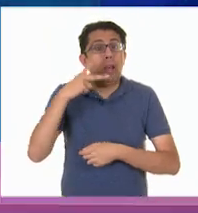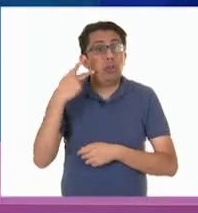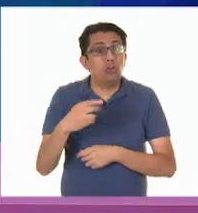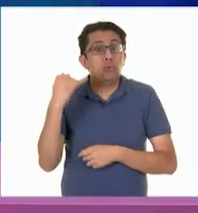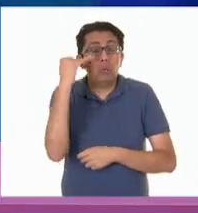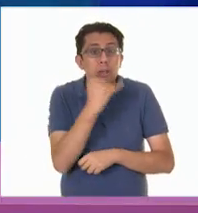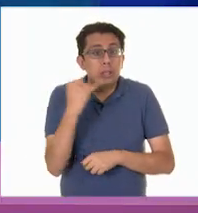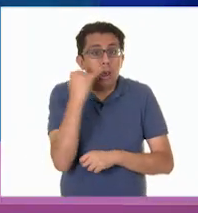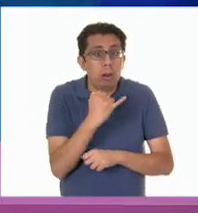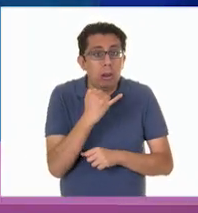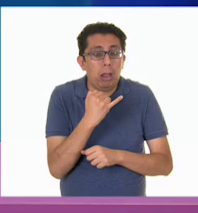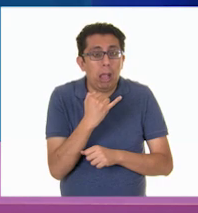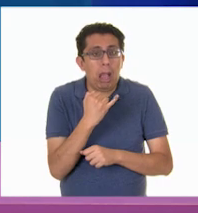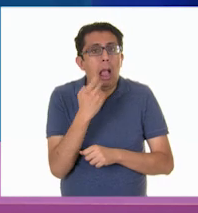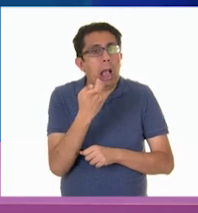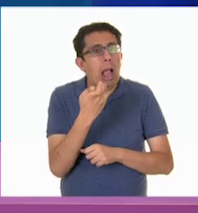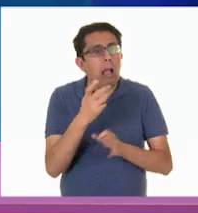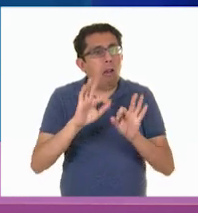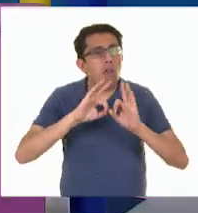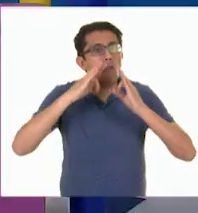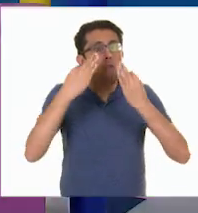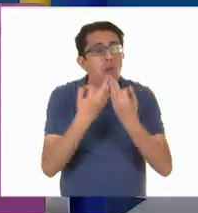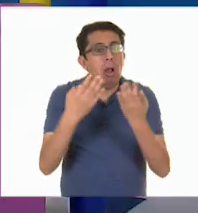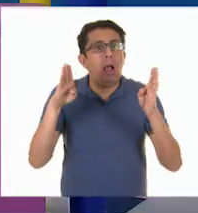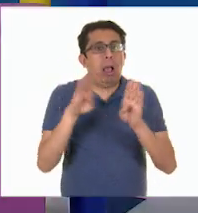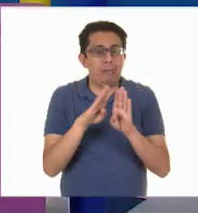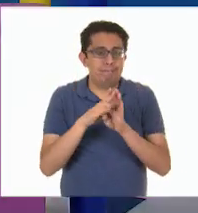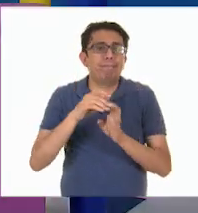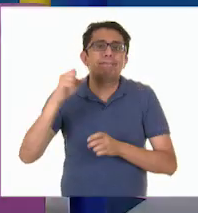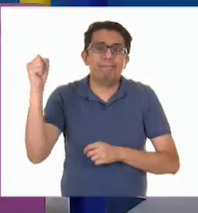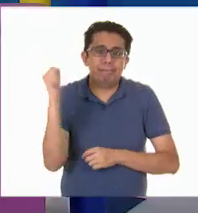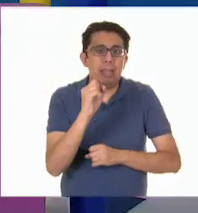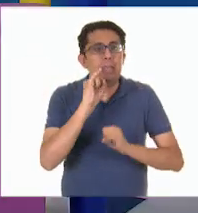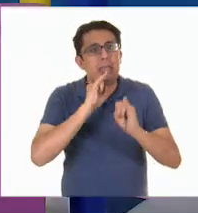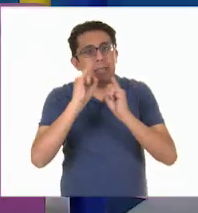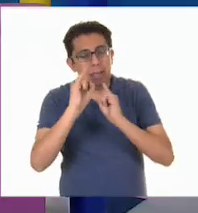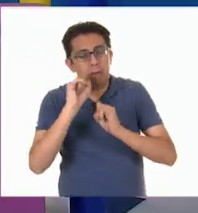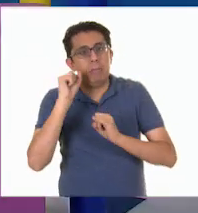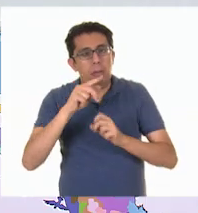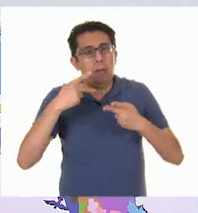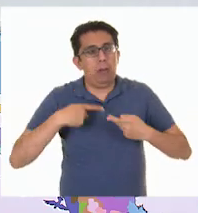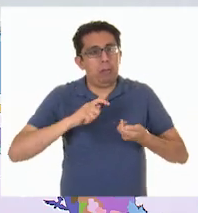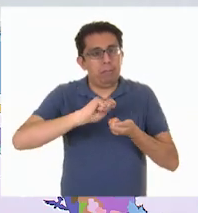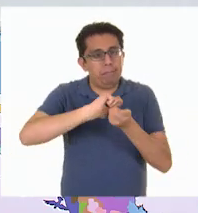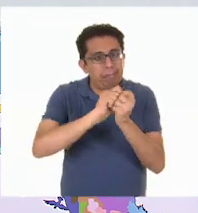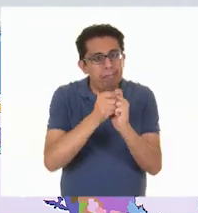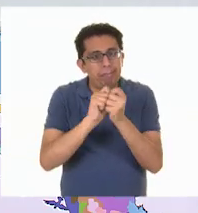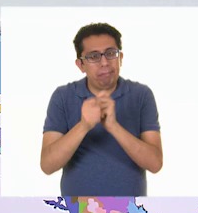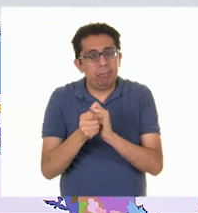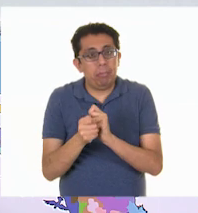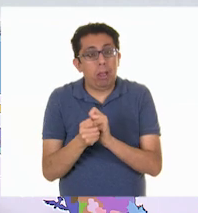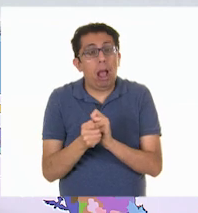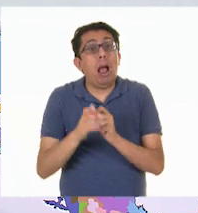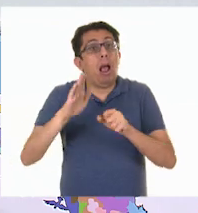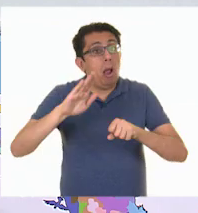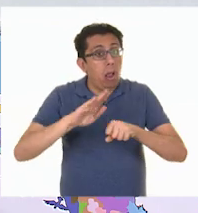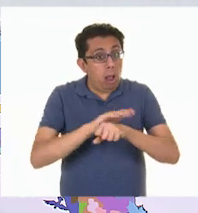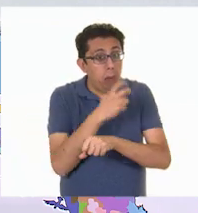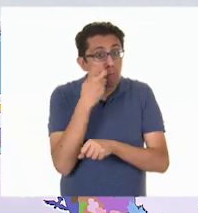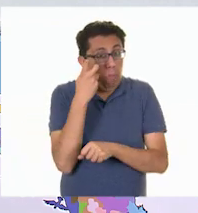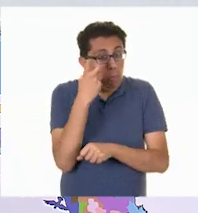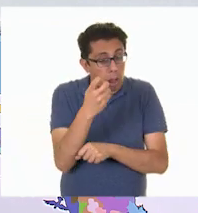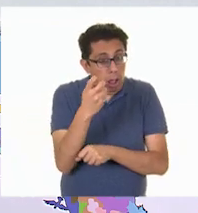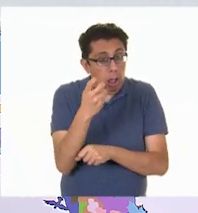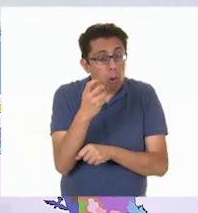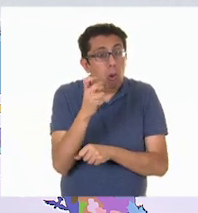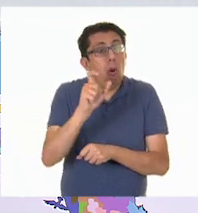una de estas vías de acceso pues es a través de los intérpretes o de los traductores. Por ello, cuando sepamos